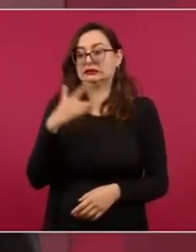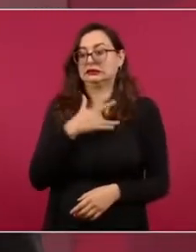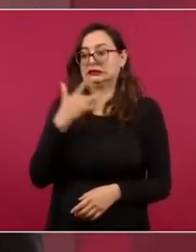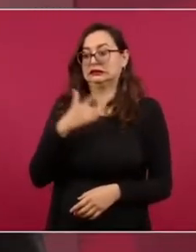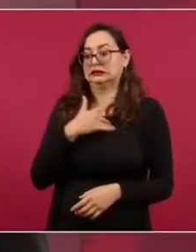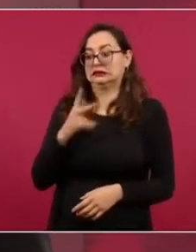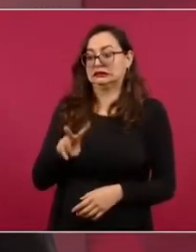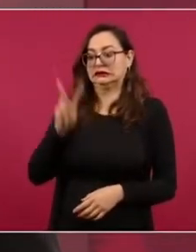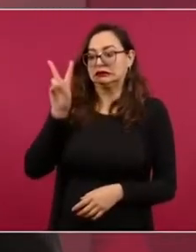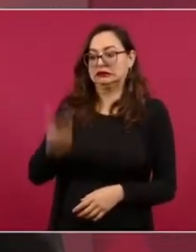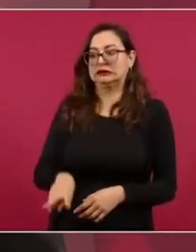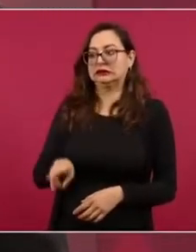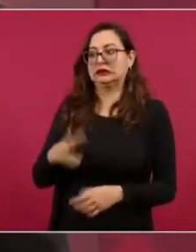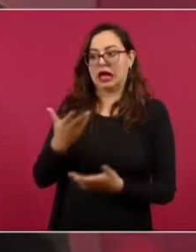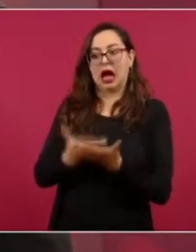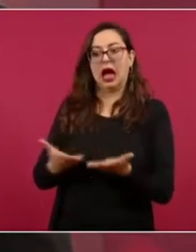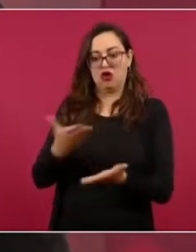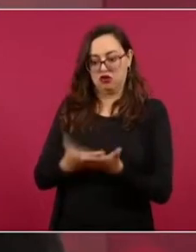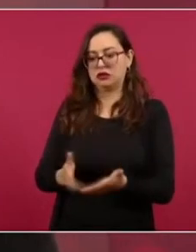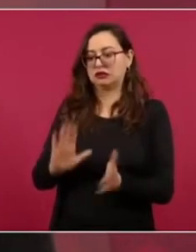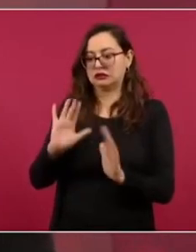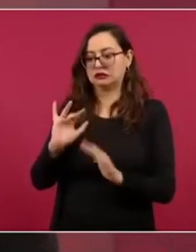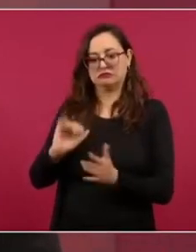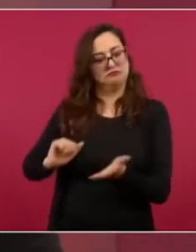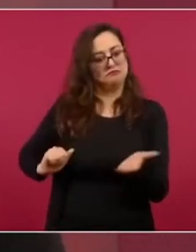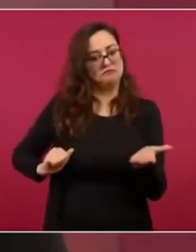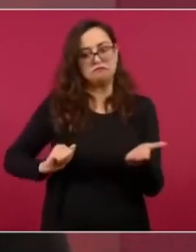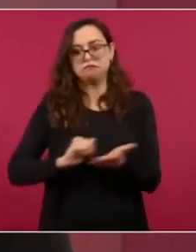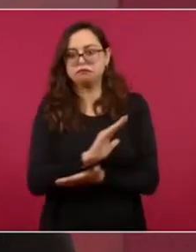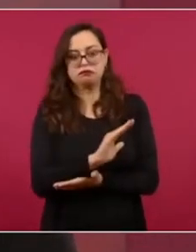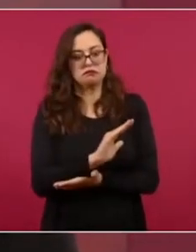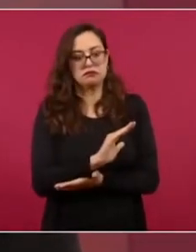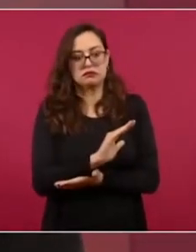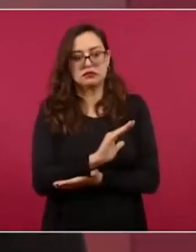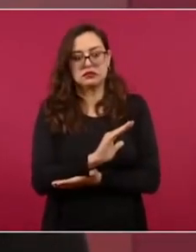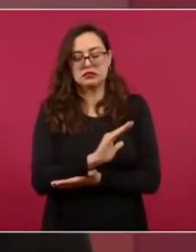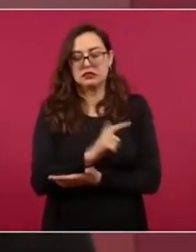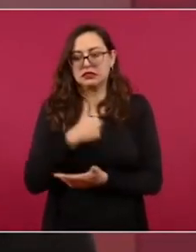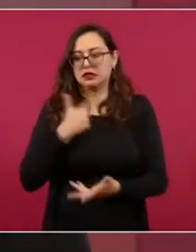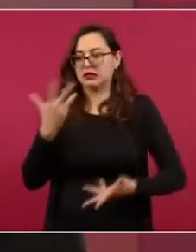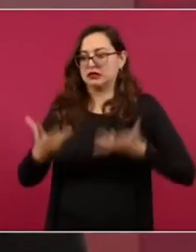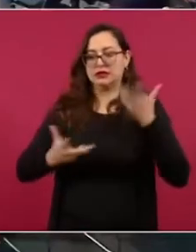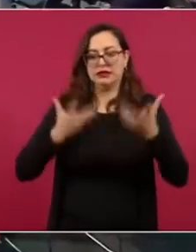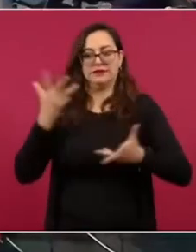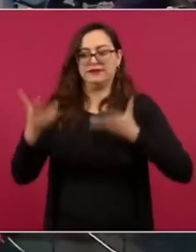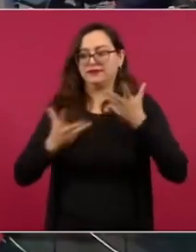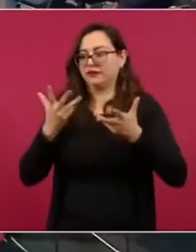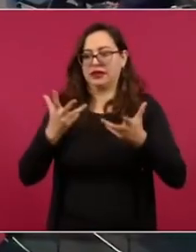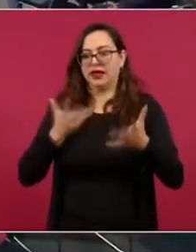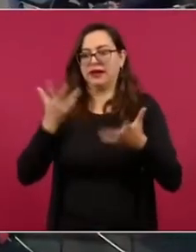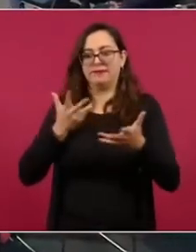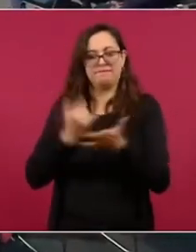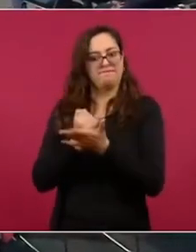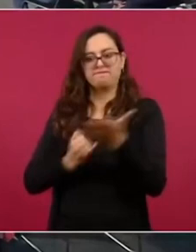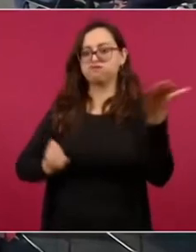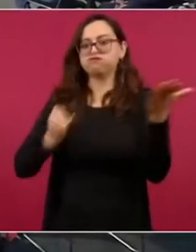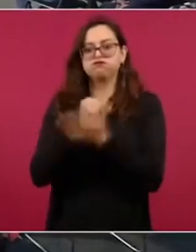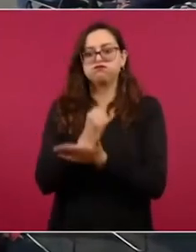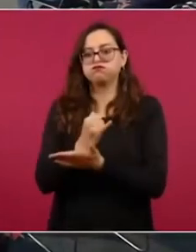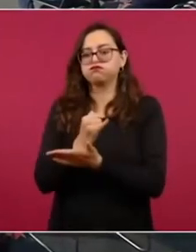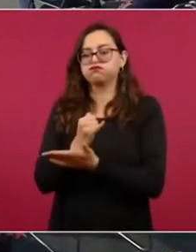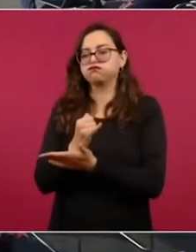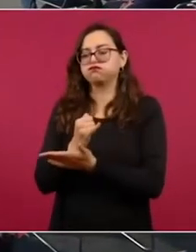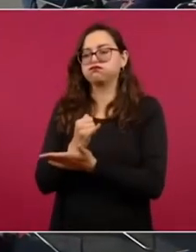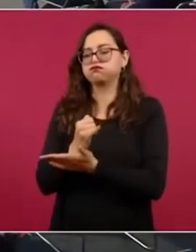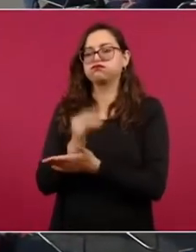pues tomó una decisión de desaparecer el Congreso, pues